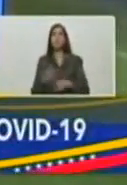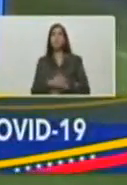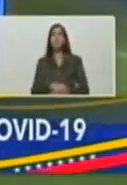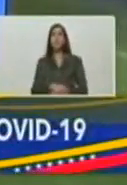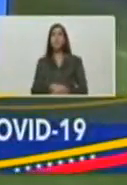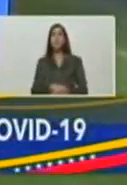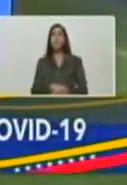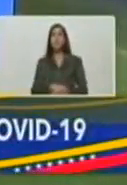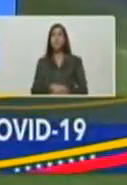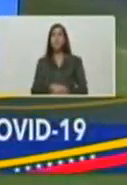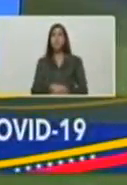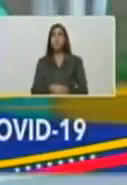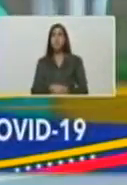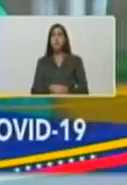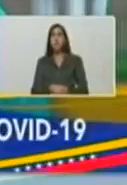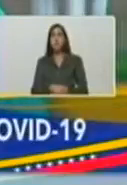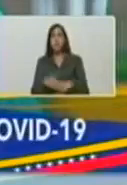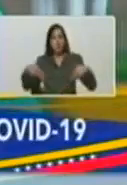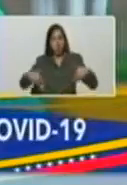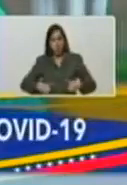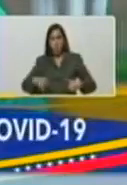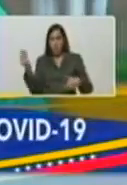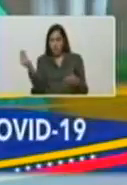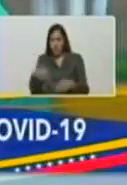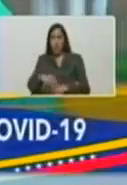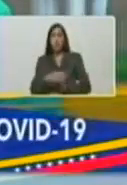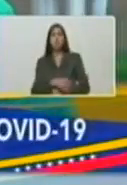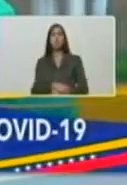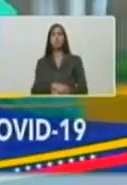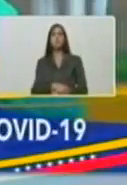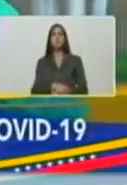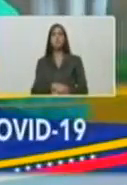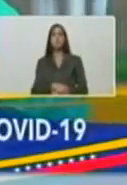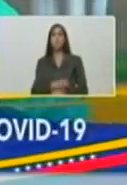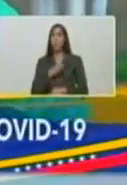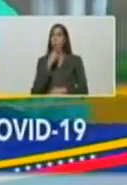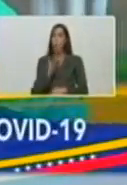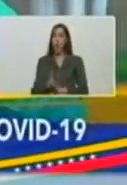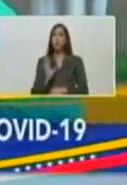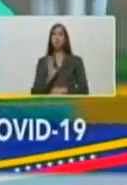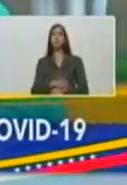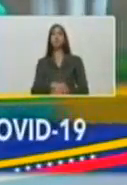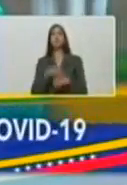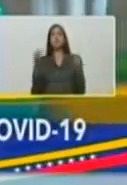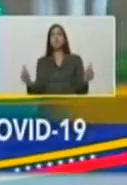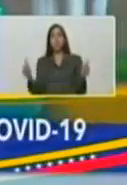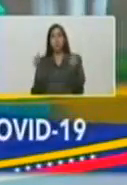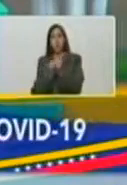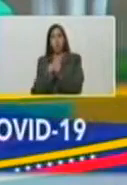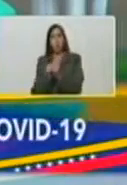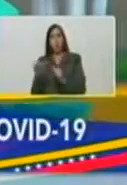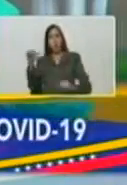de refuerzo. Vendrá en enero el refuerzo. Y así, bueno, acompañado de la